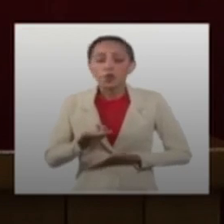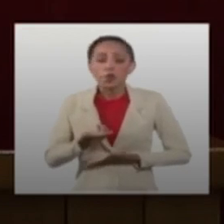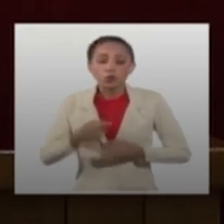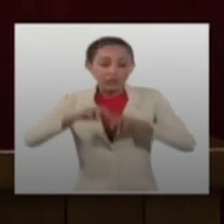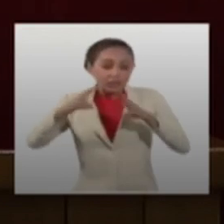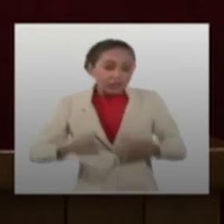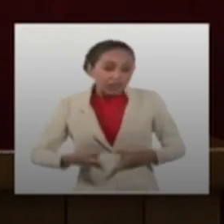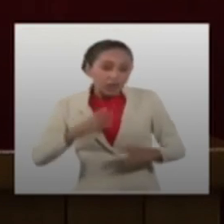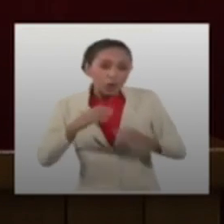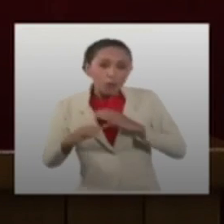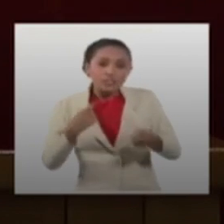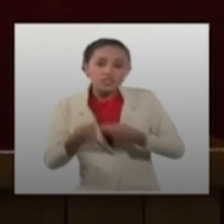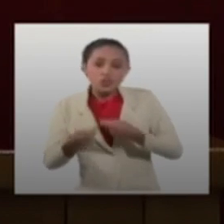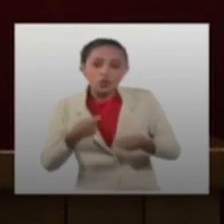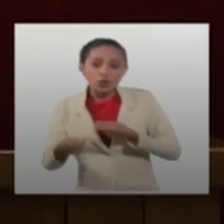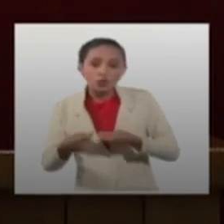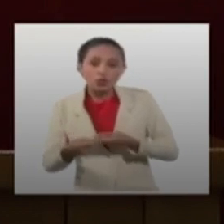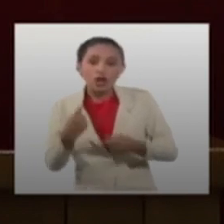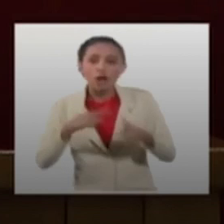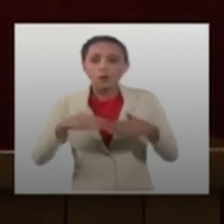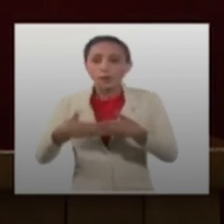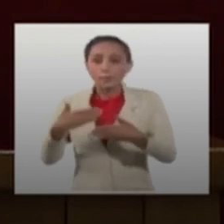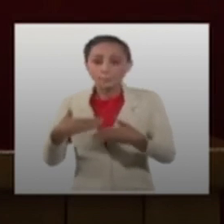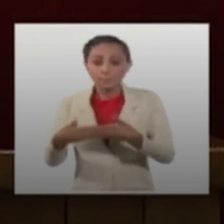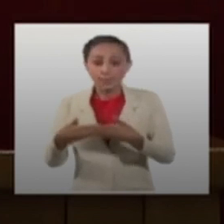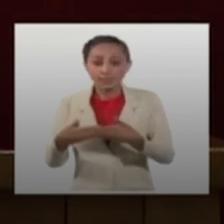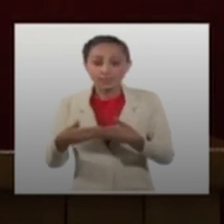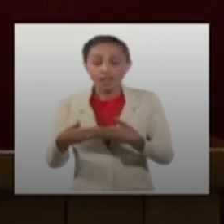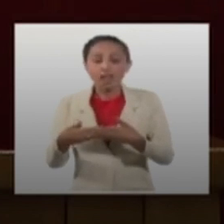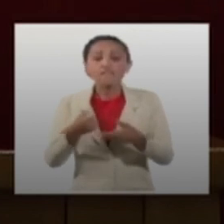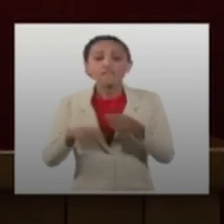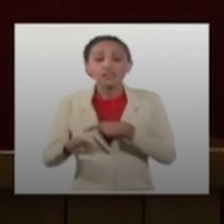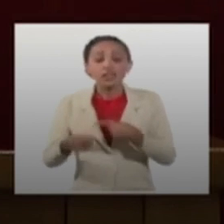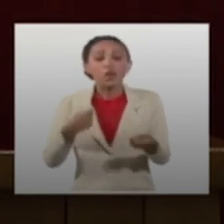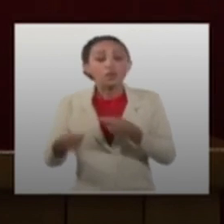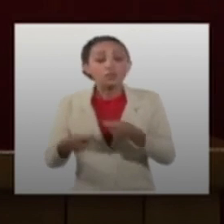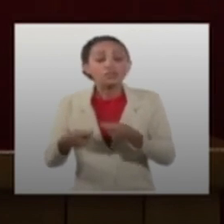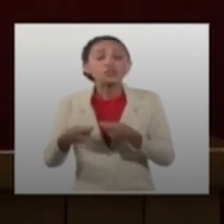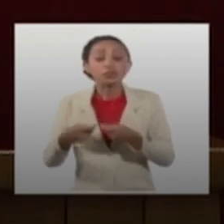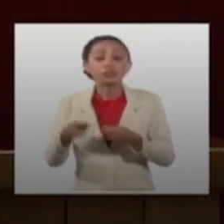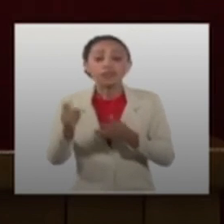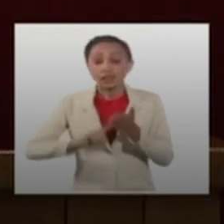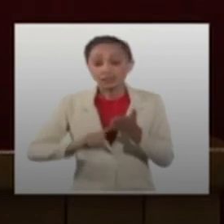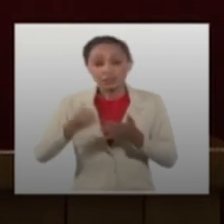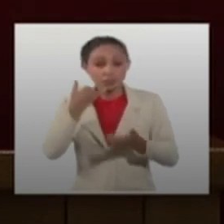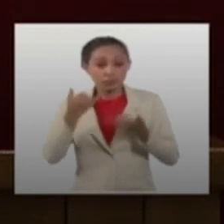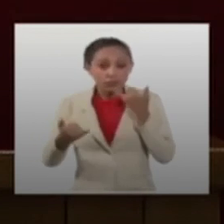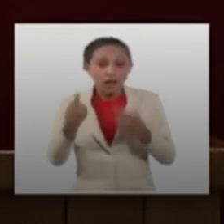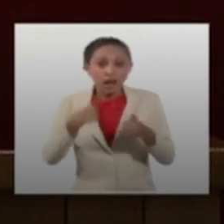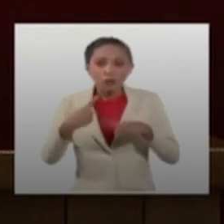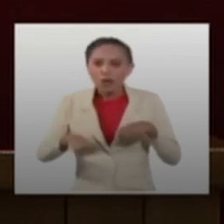Y muchas empresas están desviando hacia la venta en el comercio electrónico productos que en el diseño del plan están previstos que se vendan en moneda